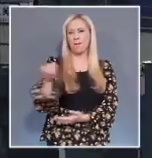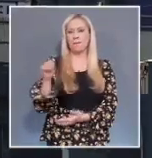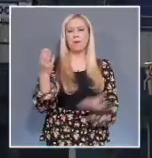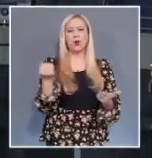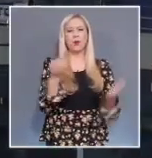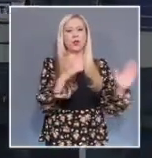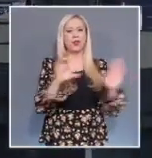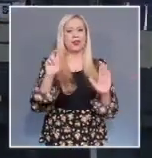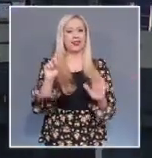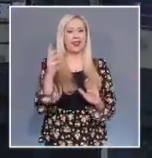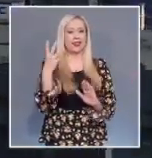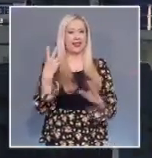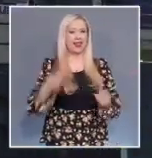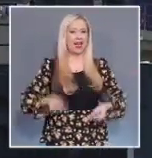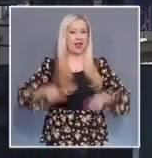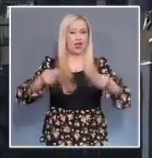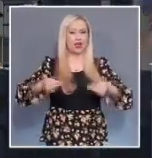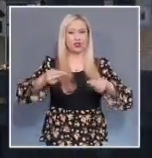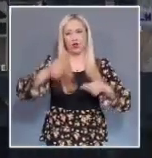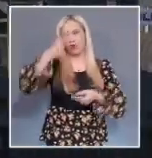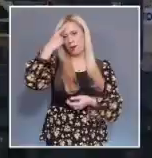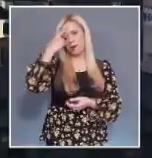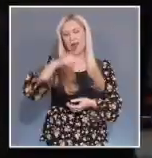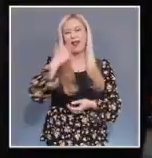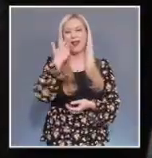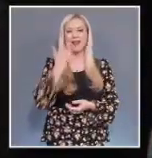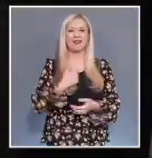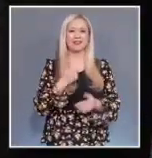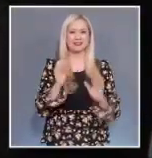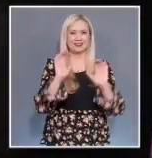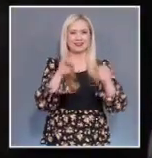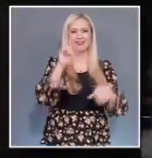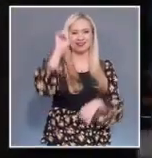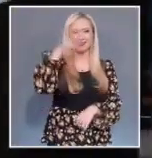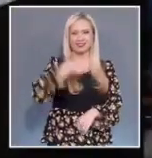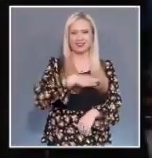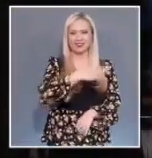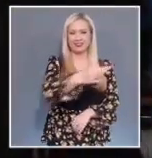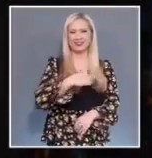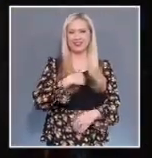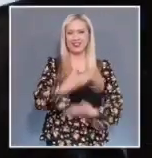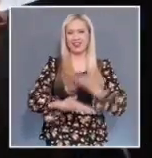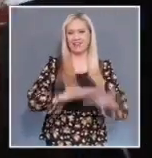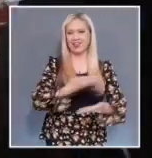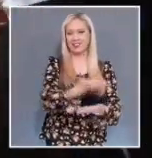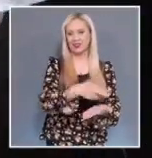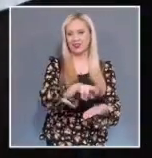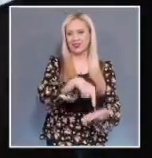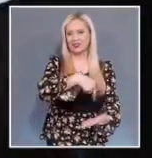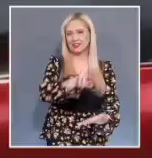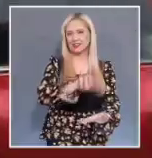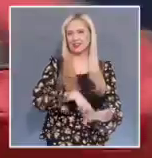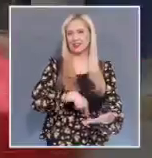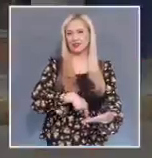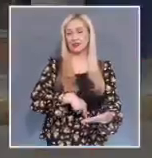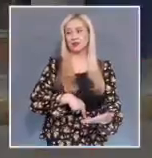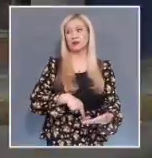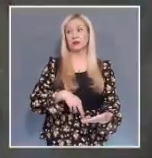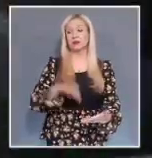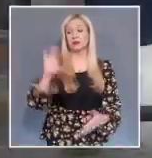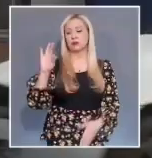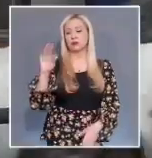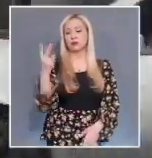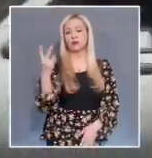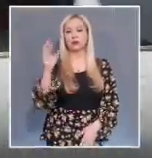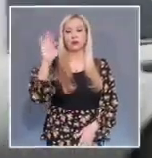que entraron en concurso mercantil, el 58% fue por solicitud de estos y el 42% por